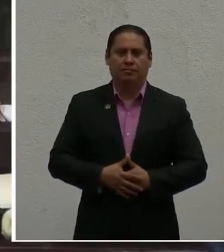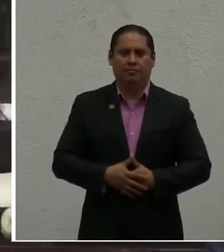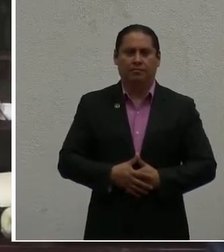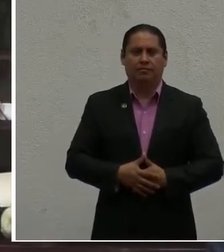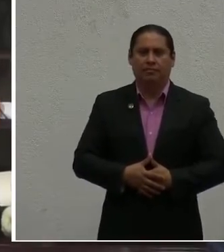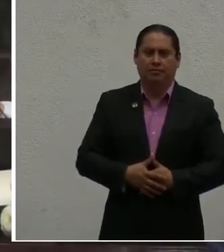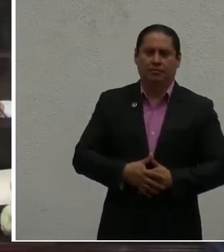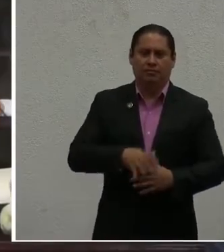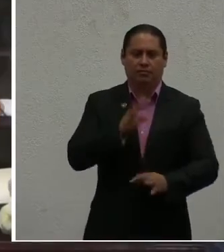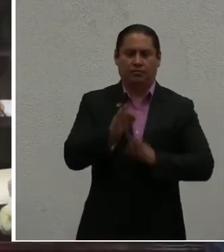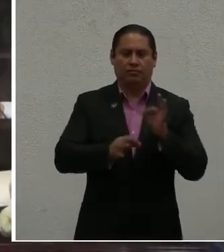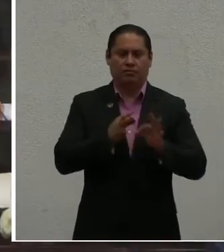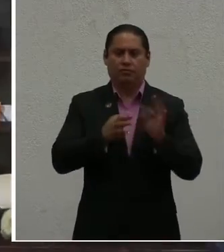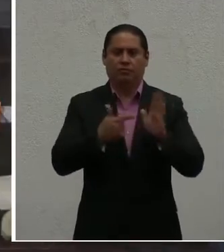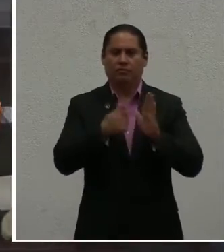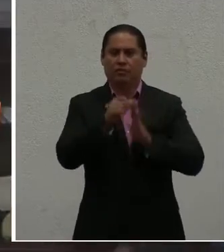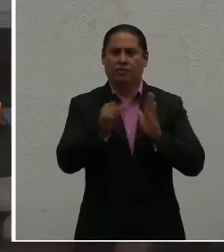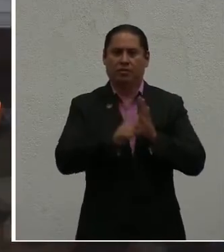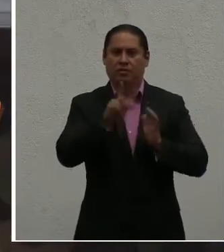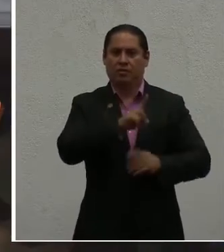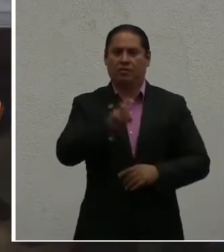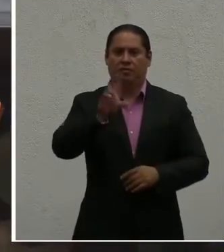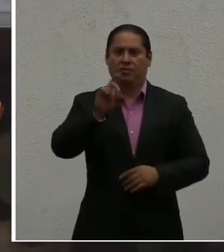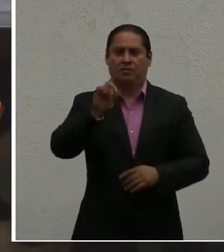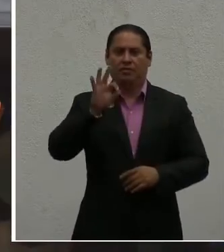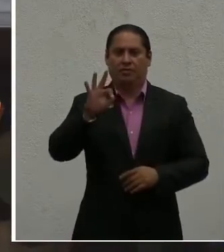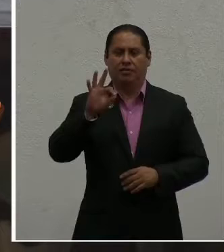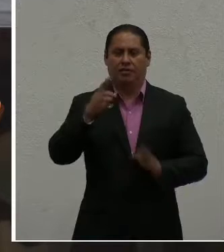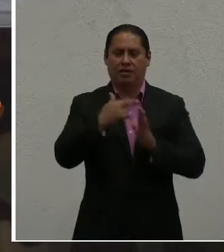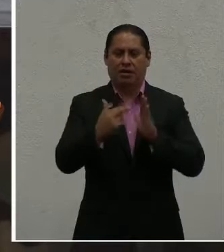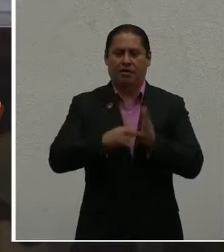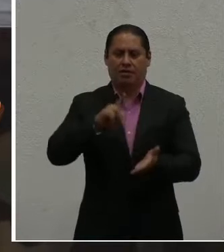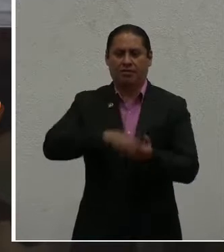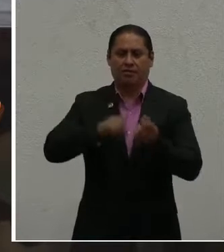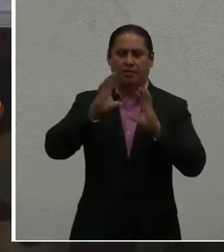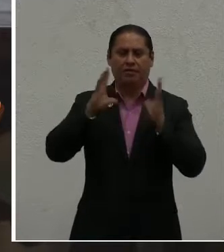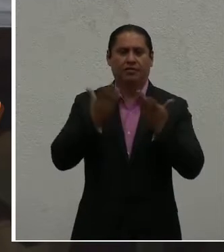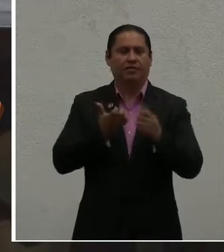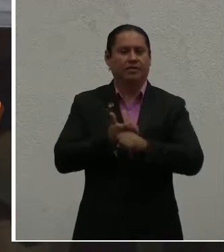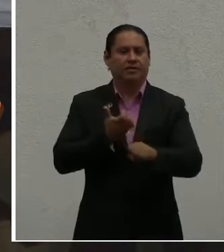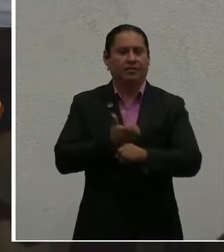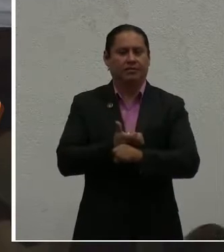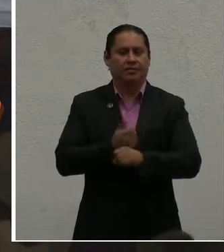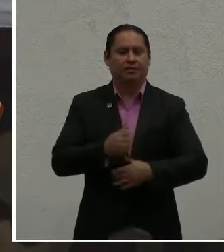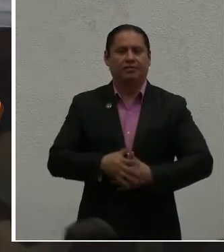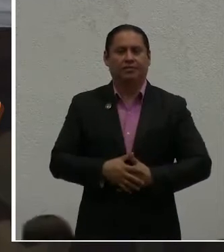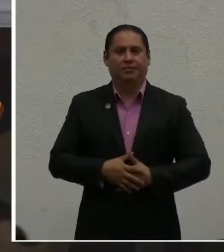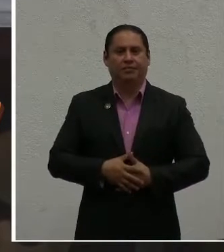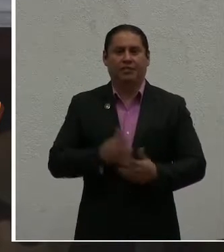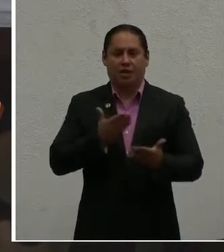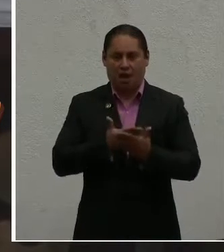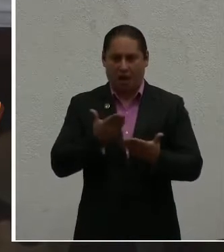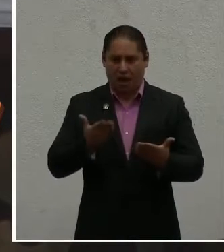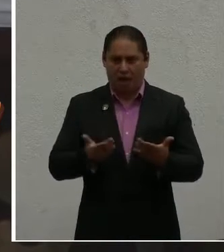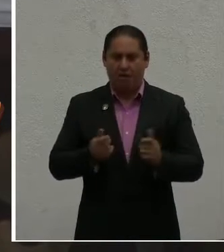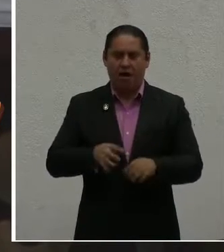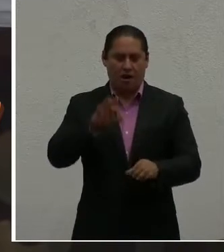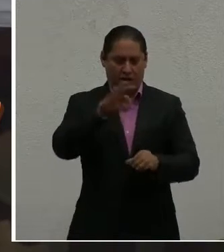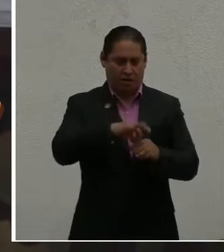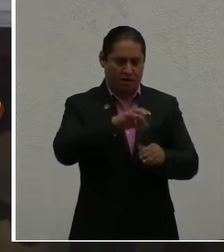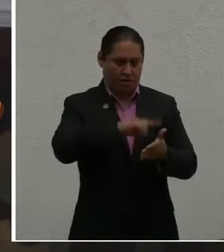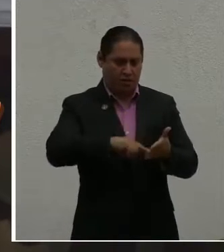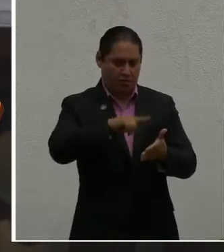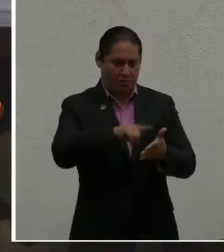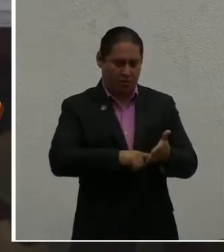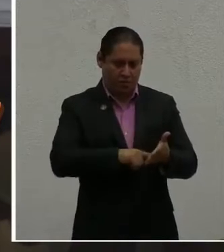En cumplimiento al artículo 133 del Reglamento Interior de este propio Poder Legislativo, procedemos a someter a votación